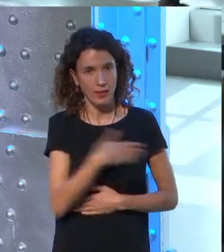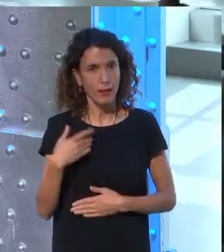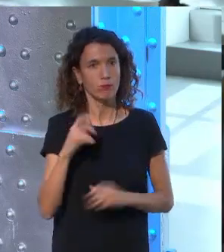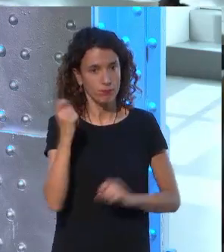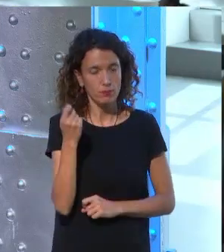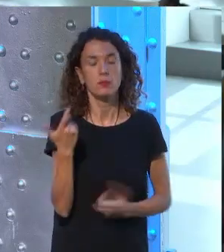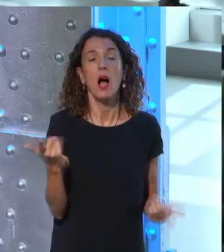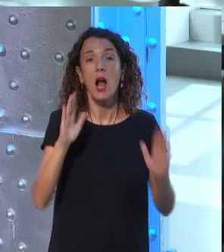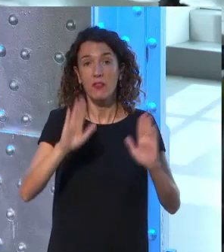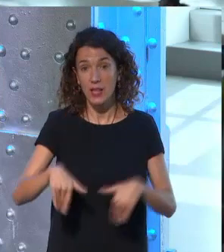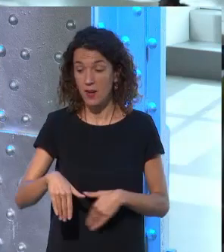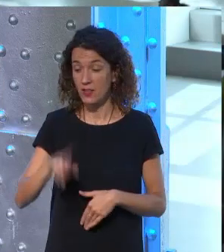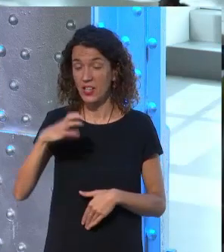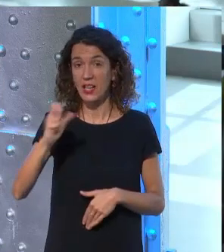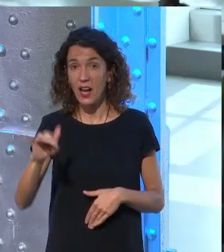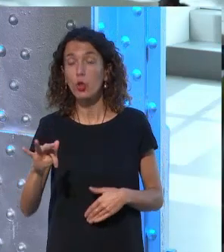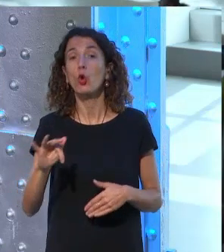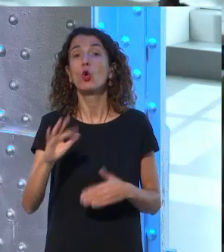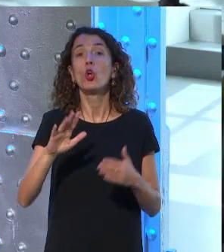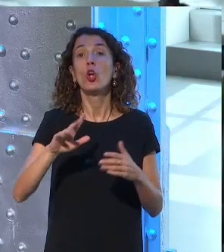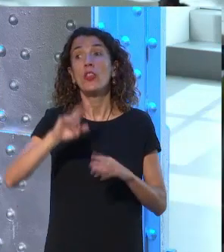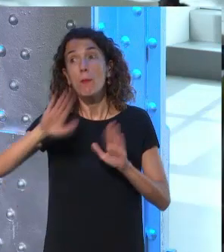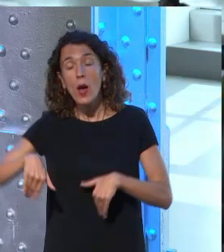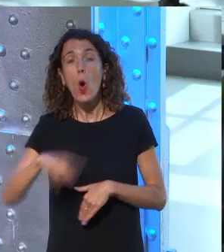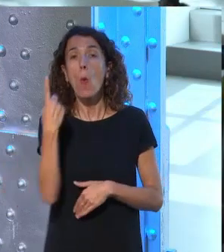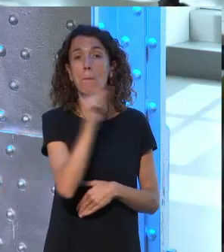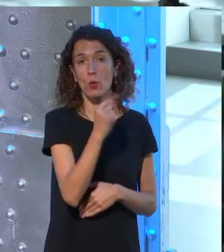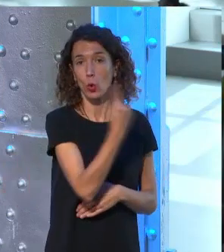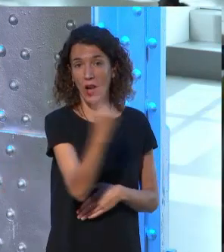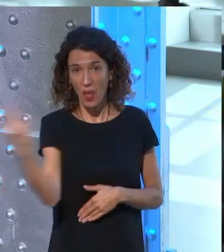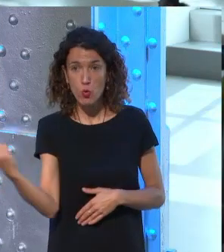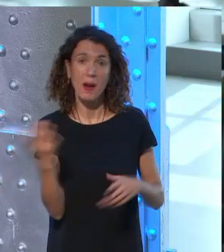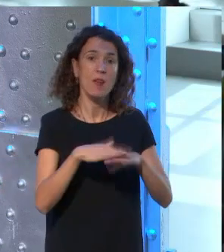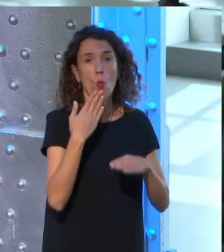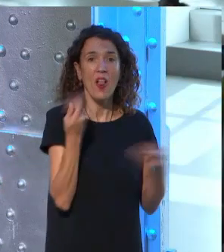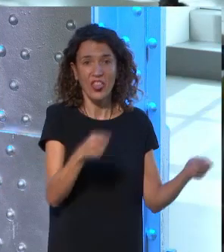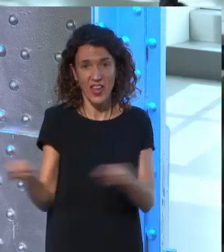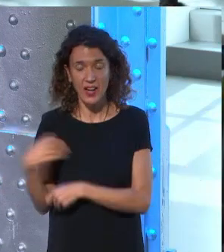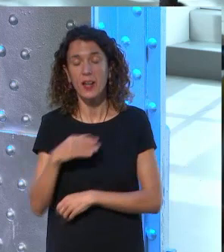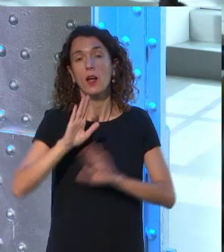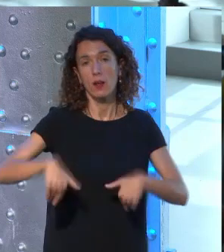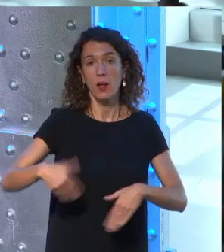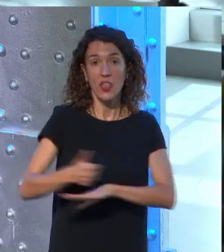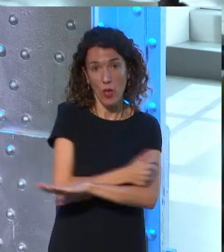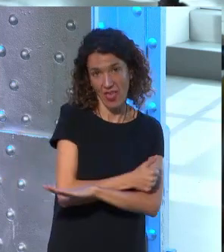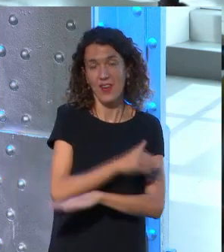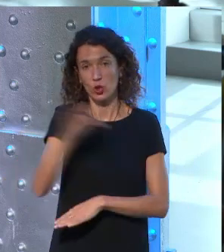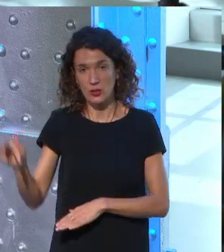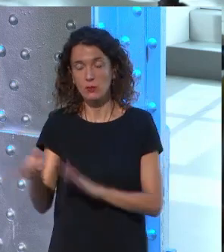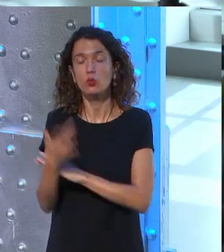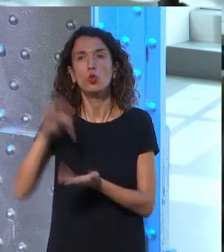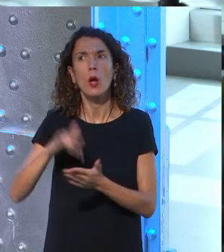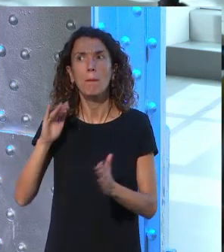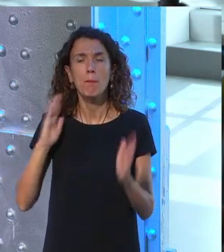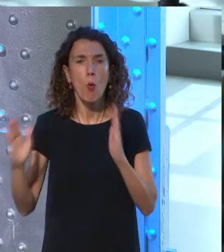y al final, aviso, tendremos todos un minuto de cierre para concluir. De momento, José Luis de Ciudadanos. Yo quería puntualizar que estamos en un momento